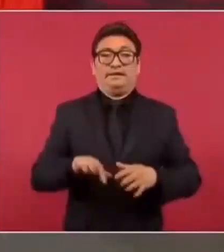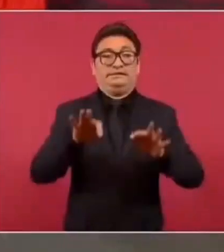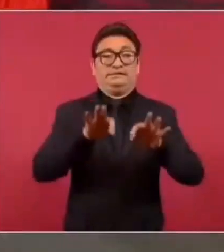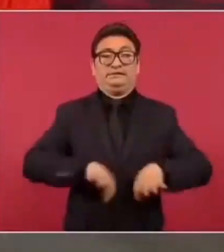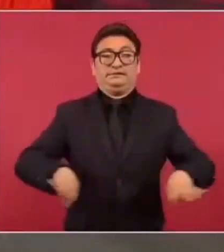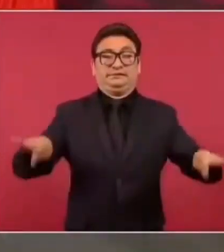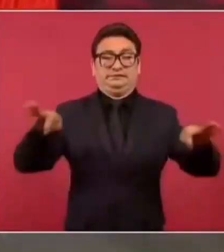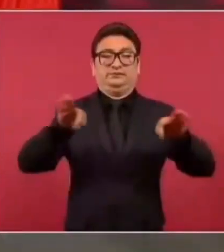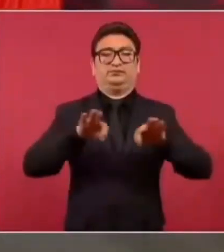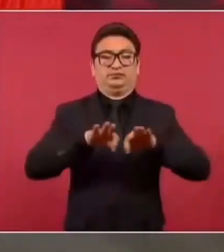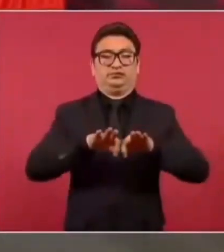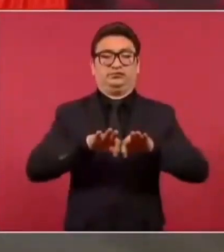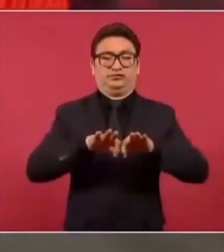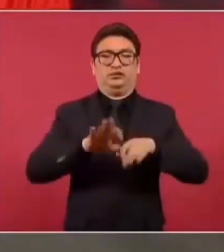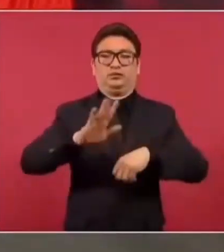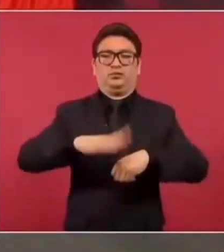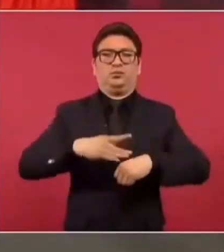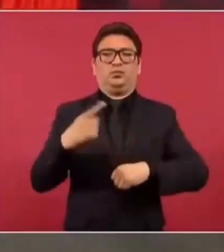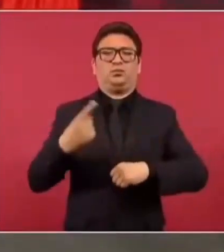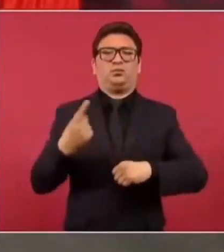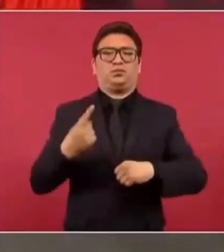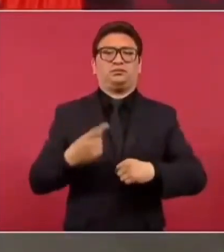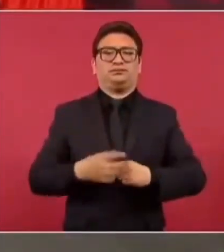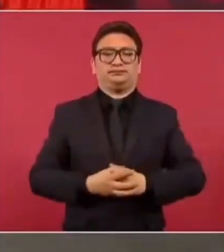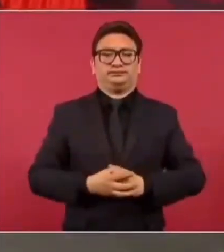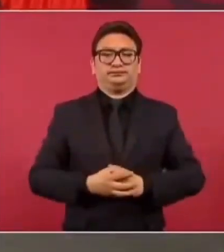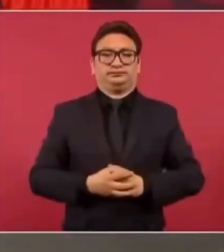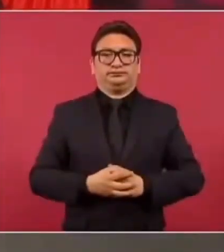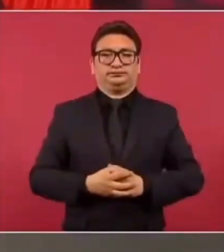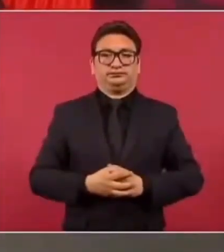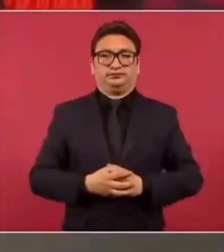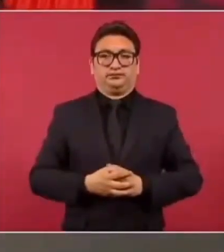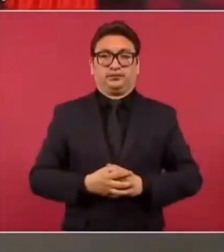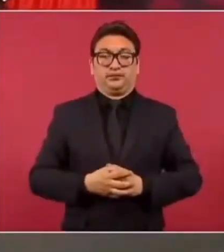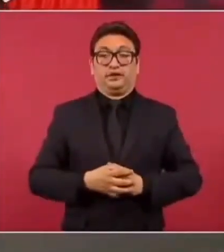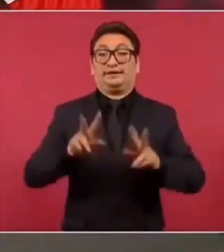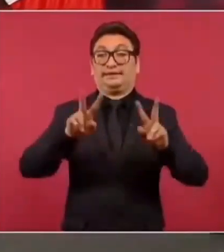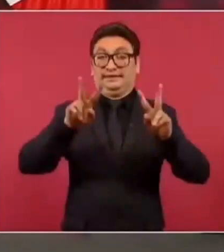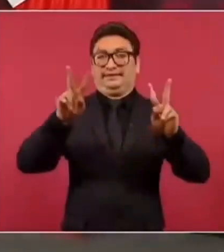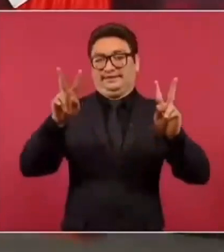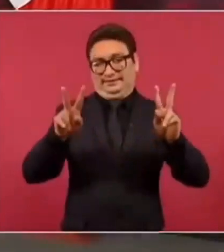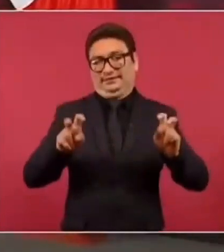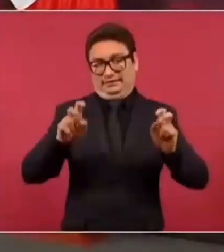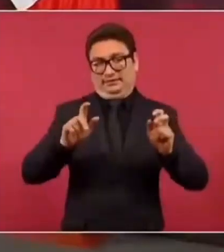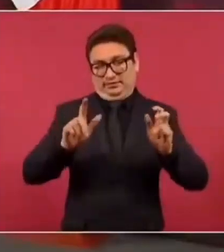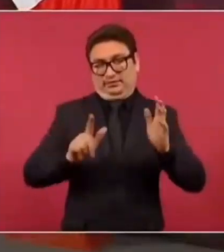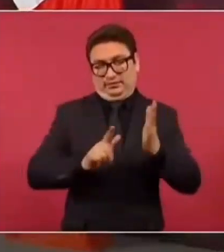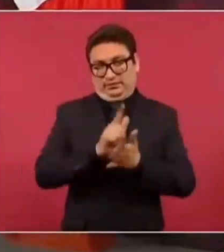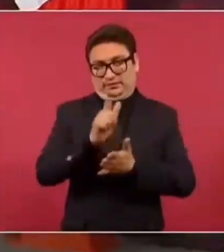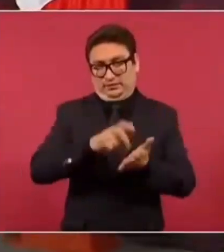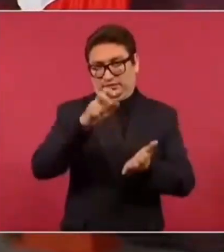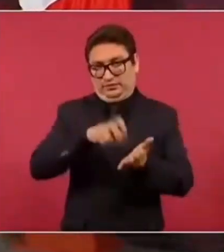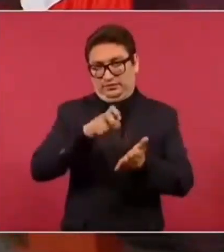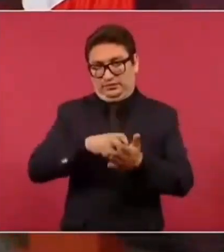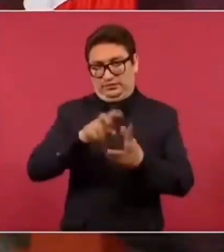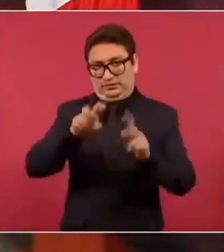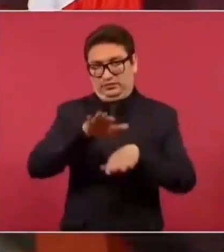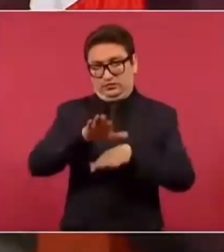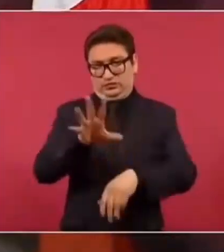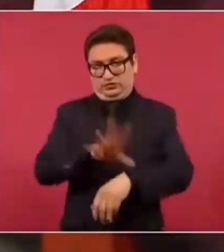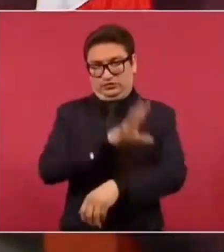importante porque con la reforma energética, precisamente, así como